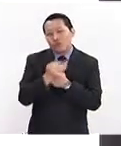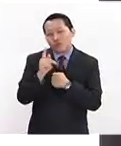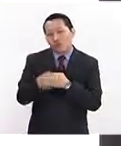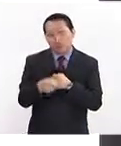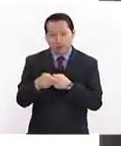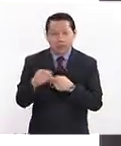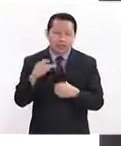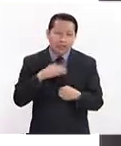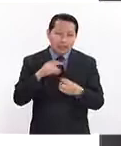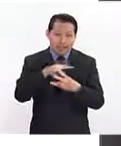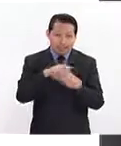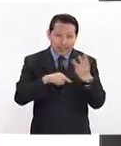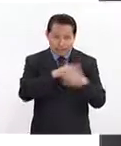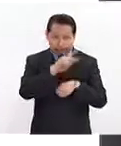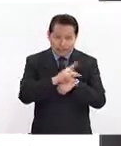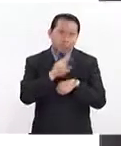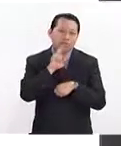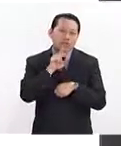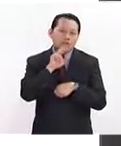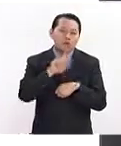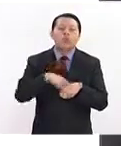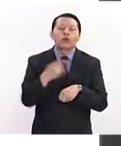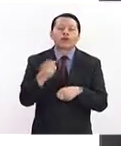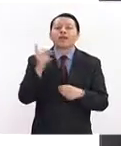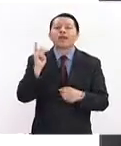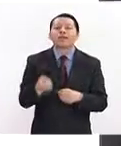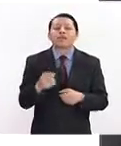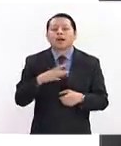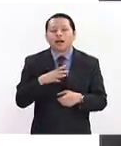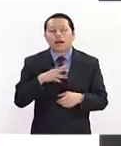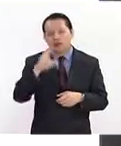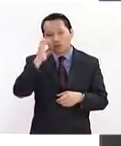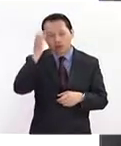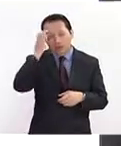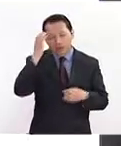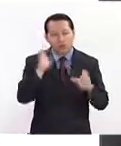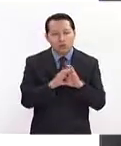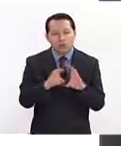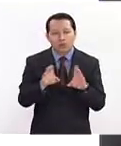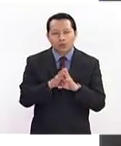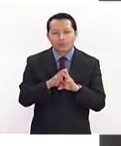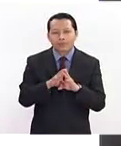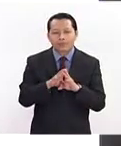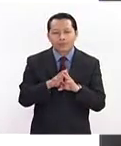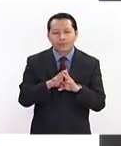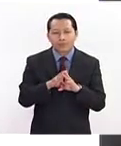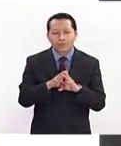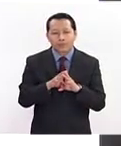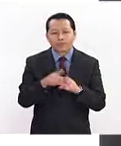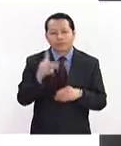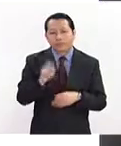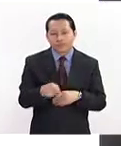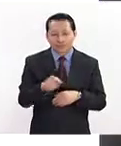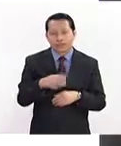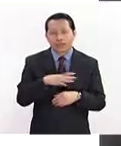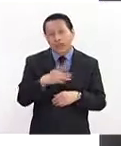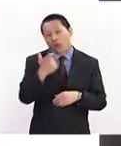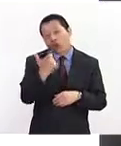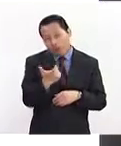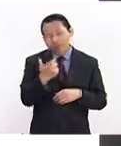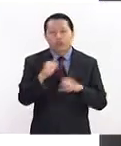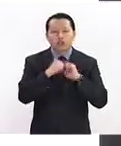existir entre Estados Unidos y Canadá. ¿Por qué? Porque a final de cuentas hay que reconocer que las economías y